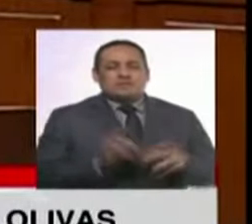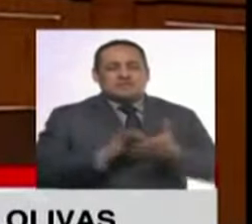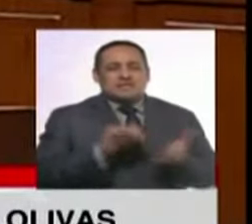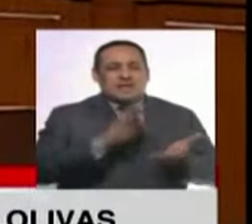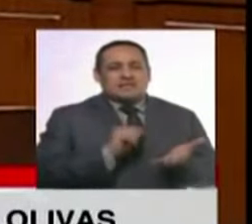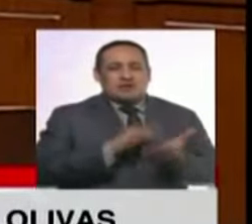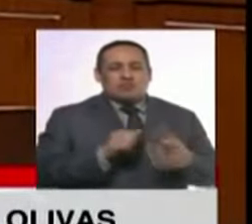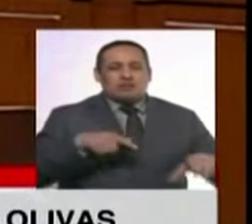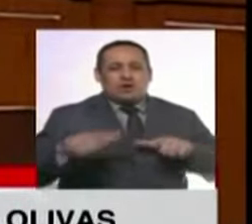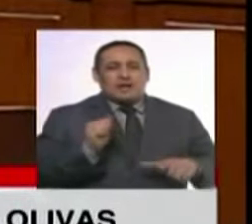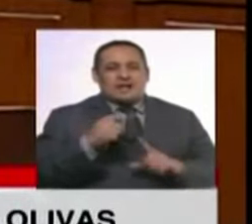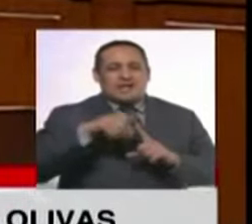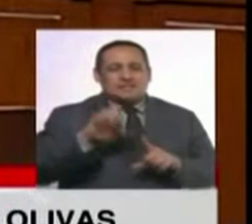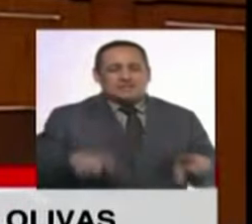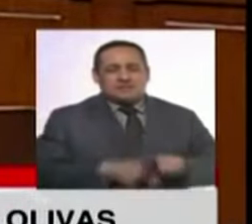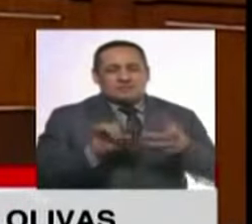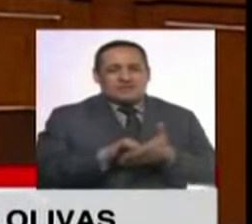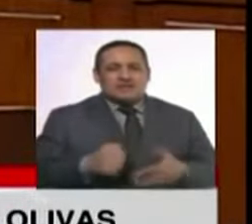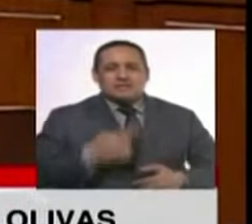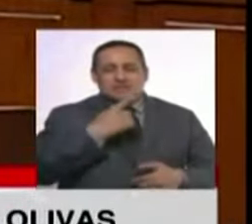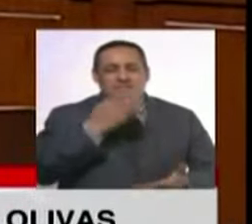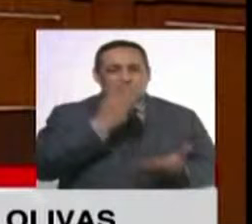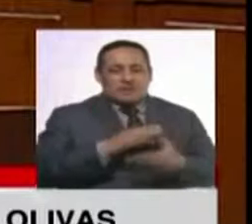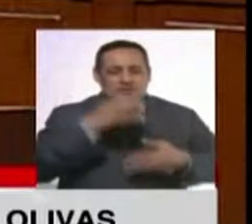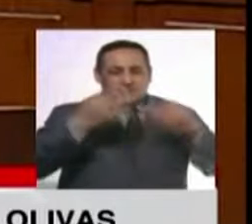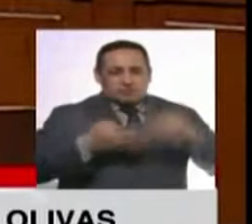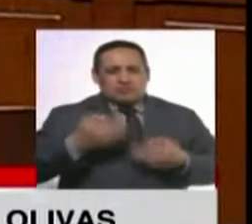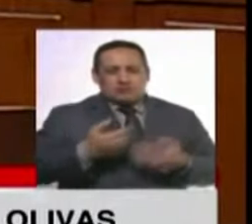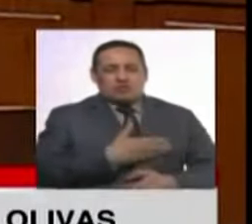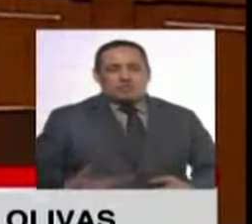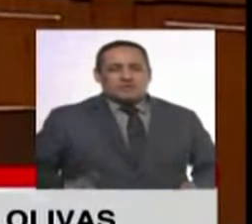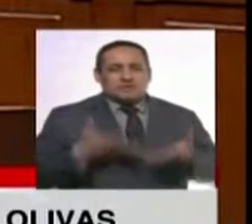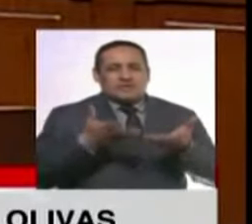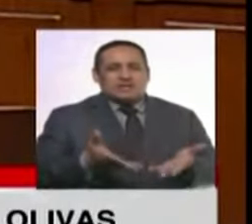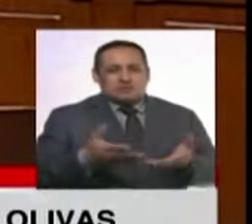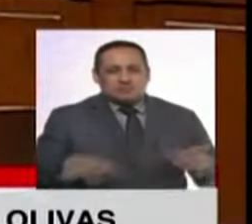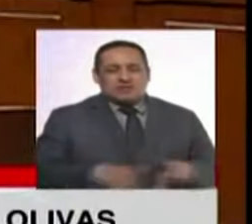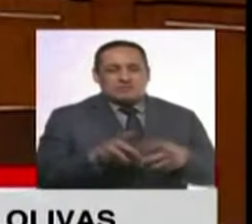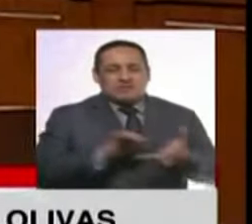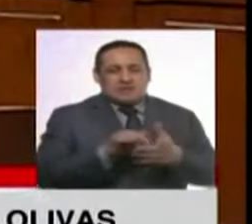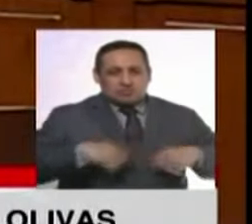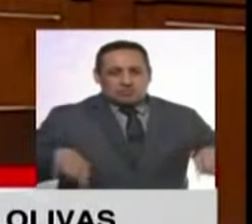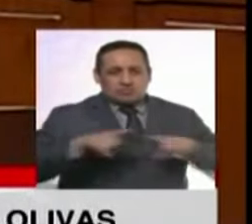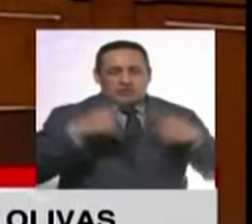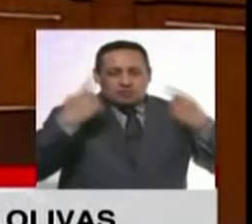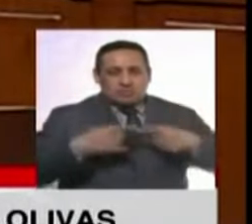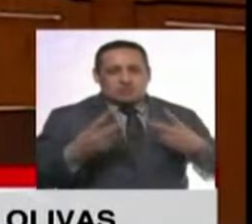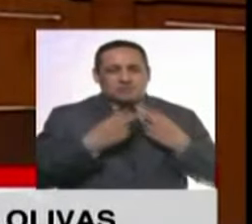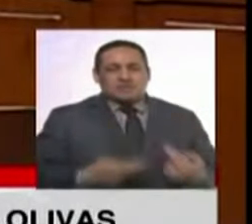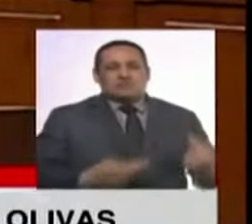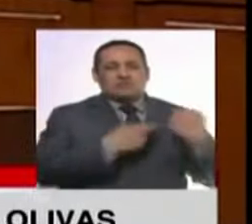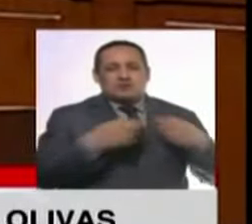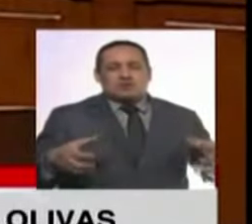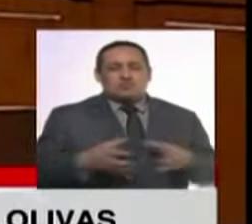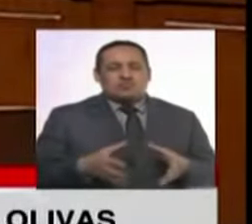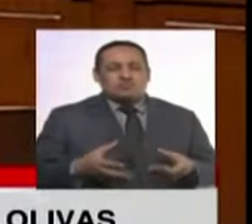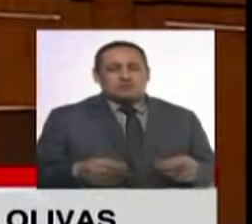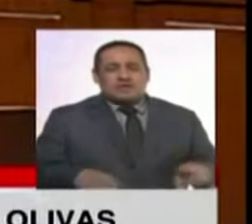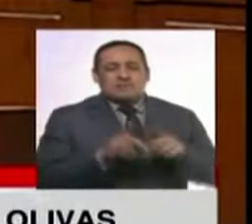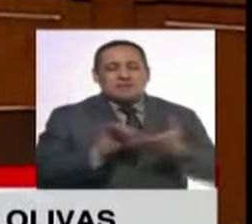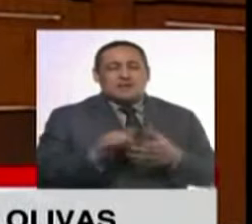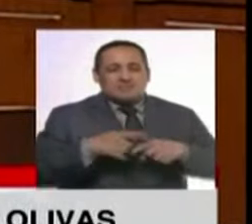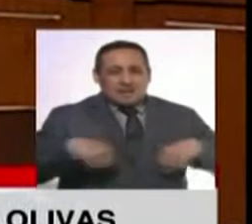alquilado un local por ate vitarte y está es parte del presupuesto del estado que se ha dado y ella he coordinado con los encargados los responsables